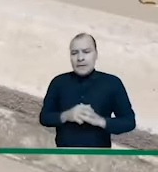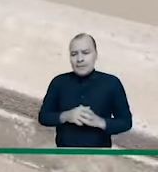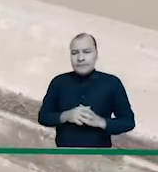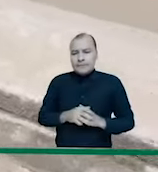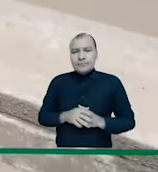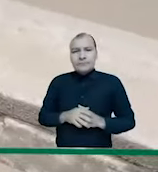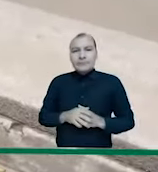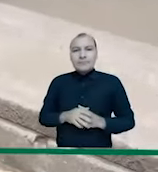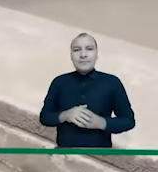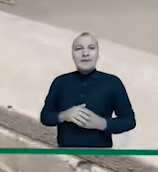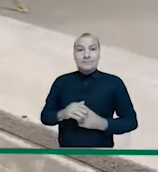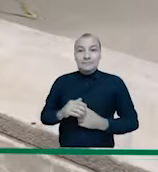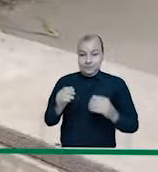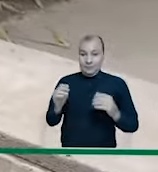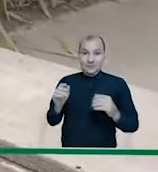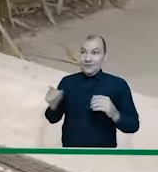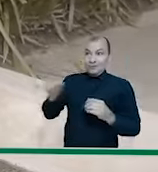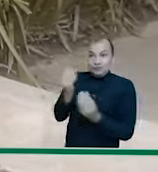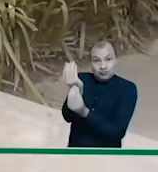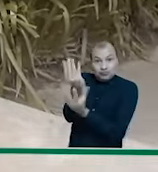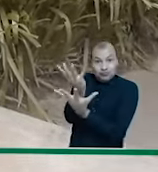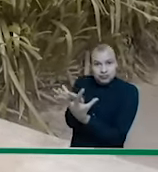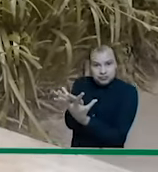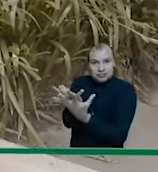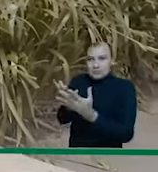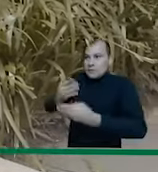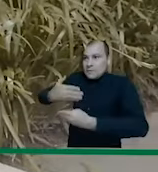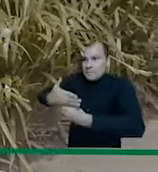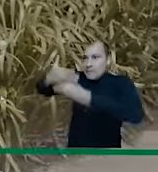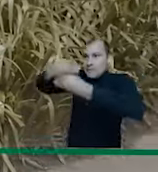para aquel momento. Y también hay que señalar que